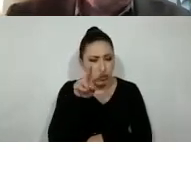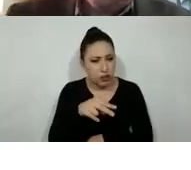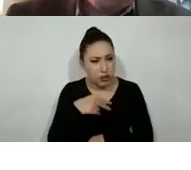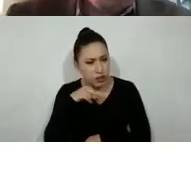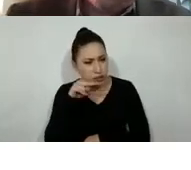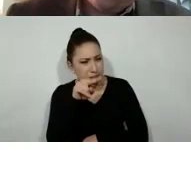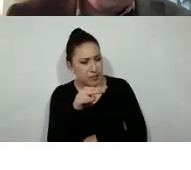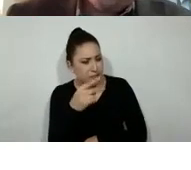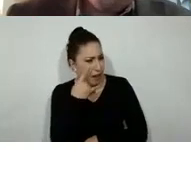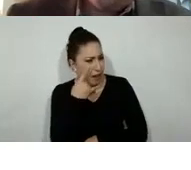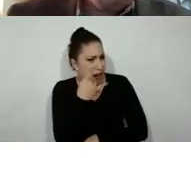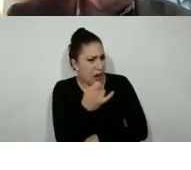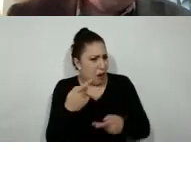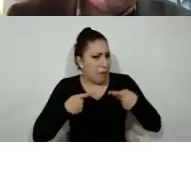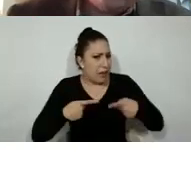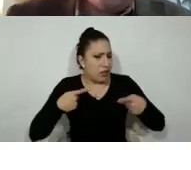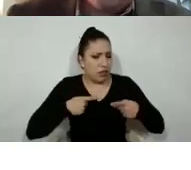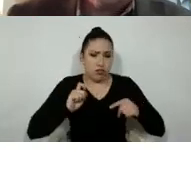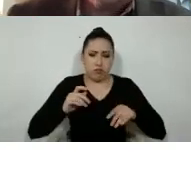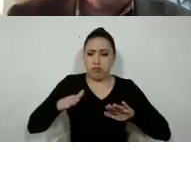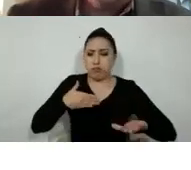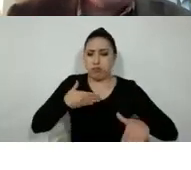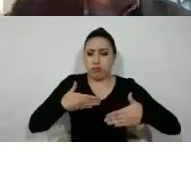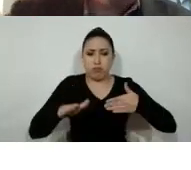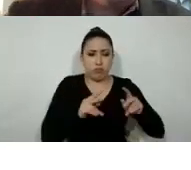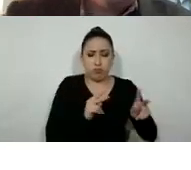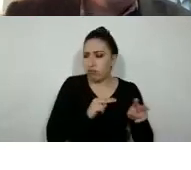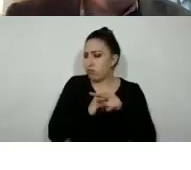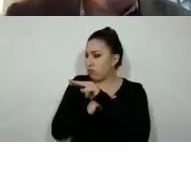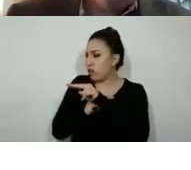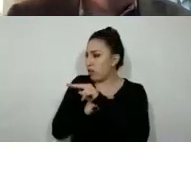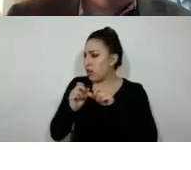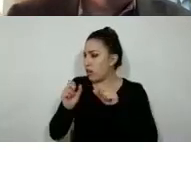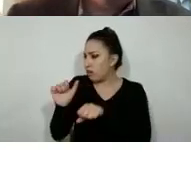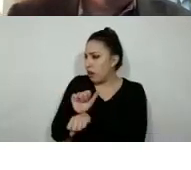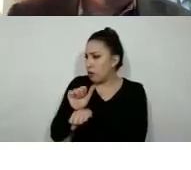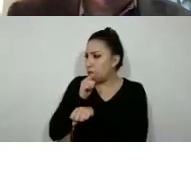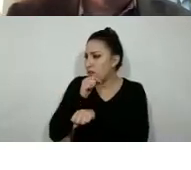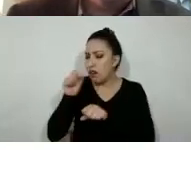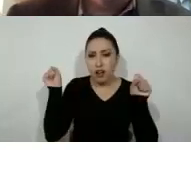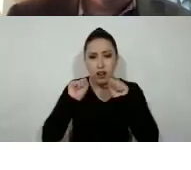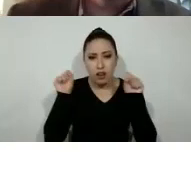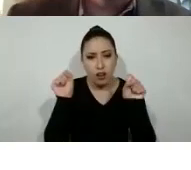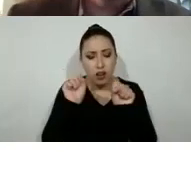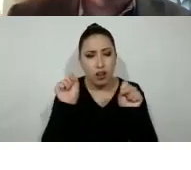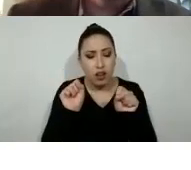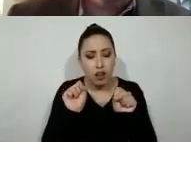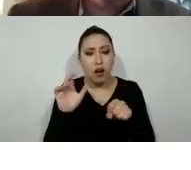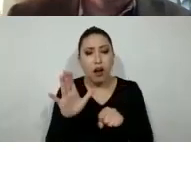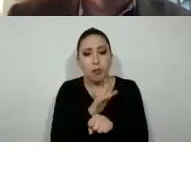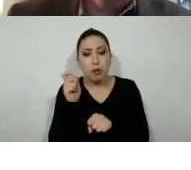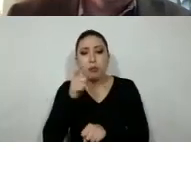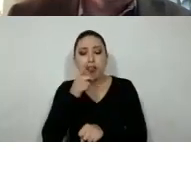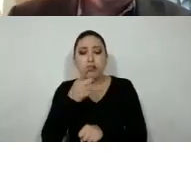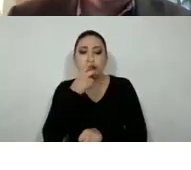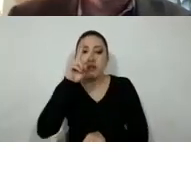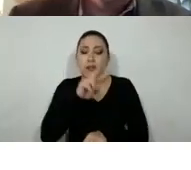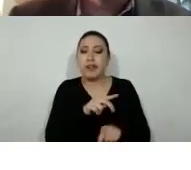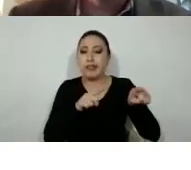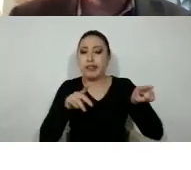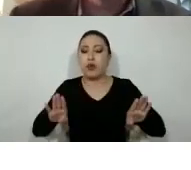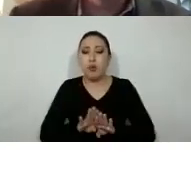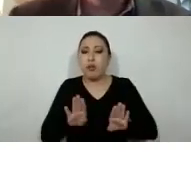una persona que va caminando voltea, ve la patrulla y se echa a correr. Y entonces consideramos que es una conducta que